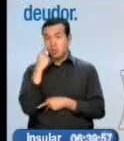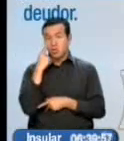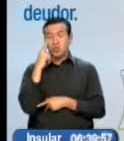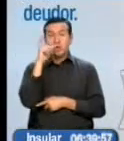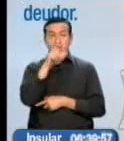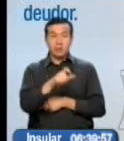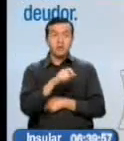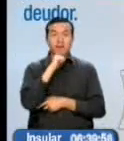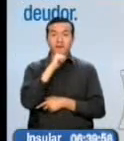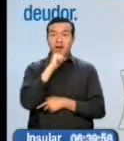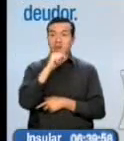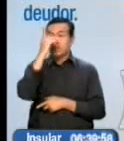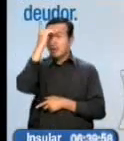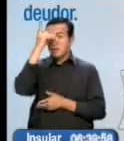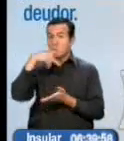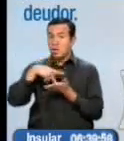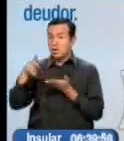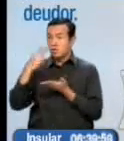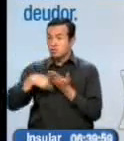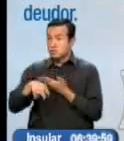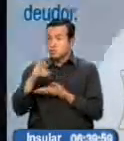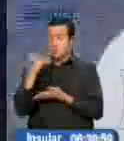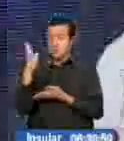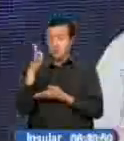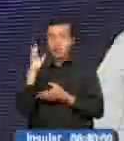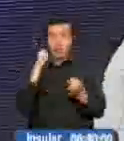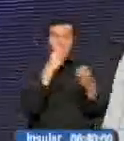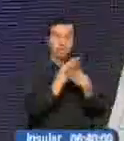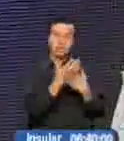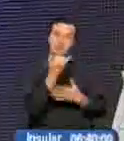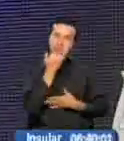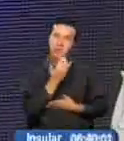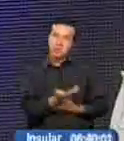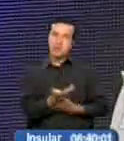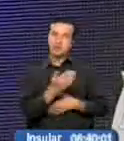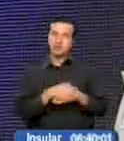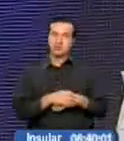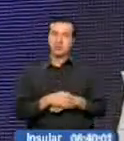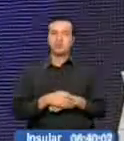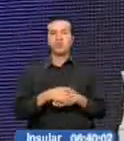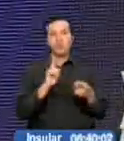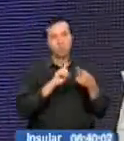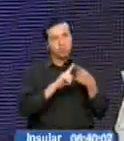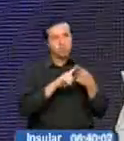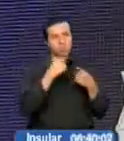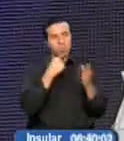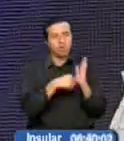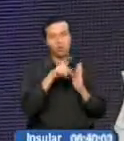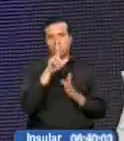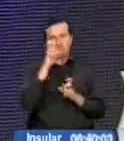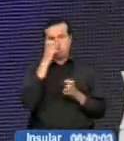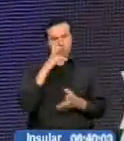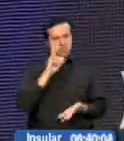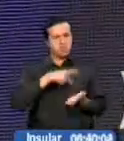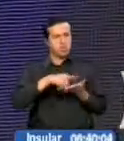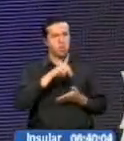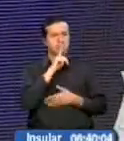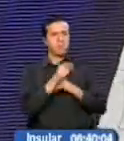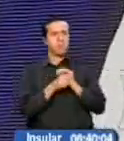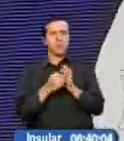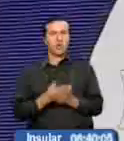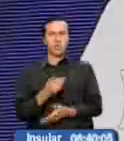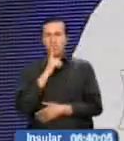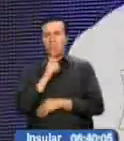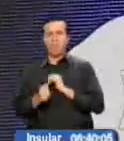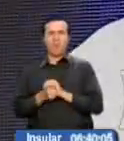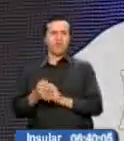cautelar por falta de pago de pensión alimenticia. Esto no es injusto. O sea, una cosa es que yo no quiera pagar, esté ocultando mis bienes, mi